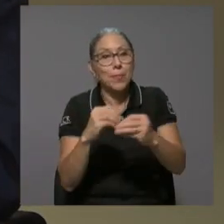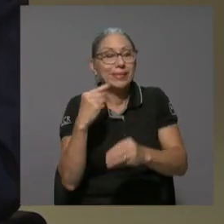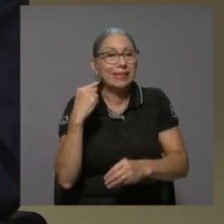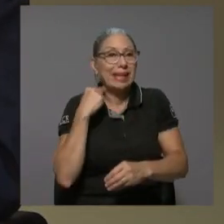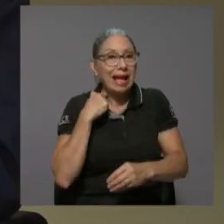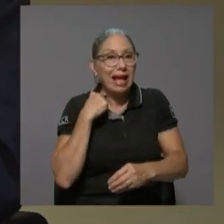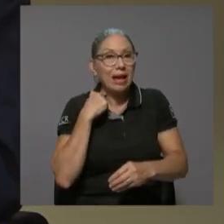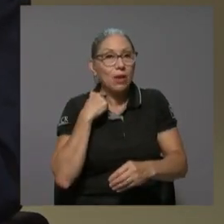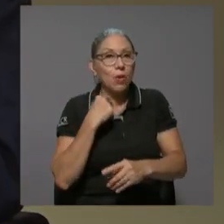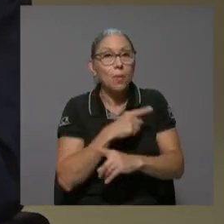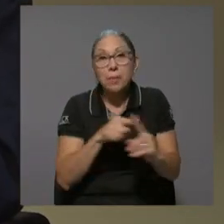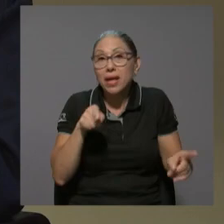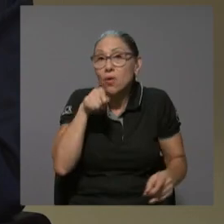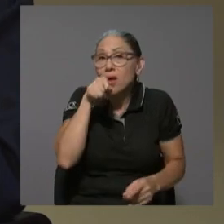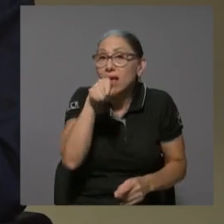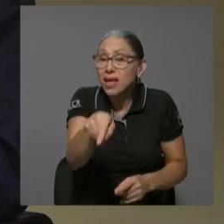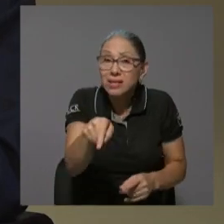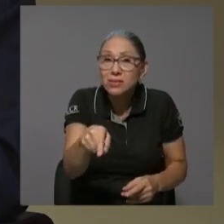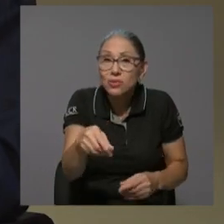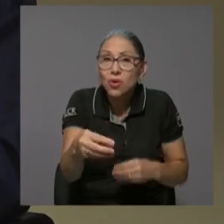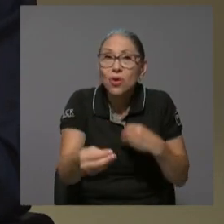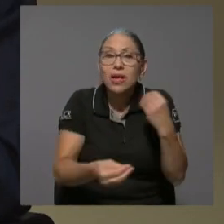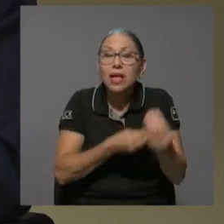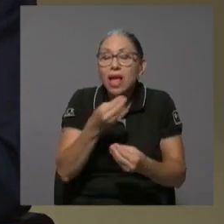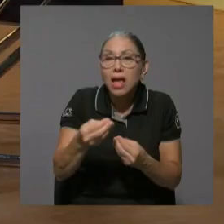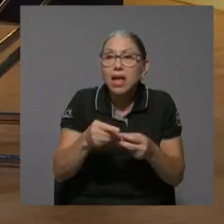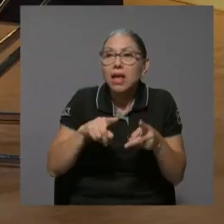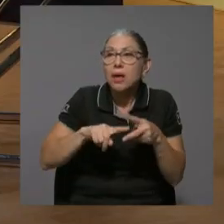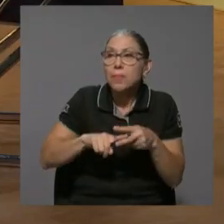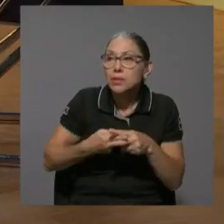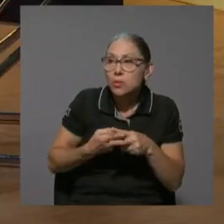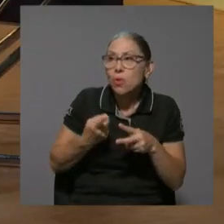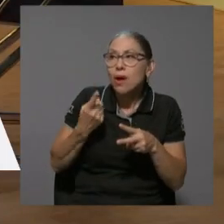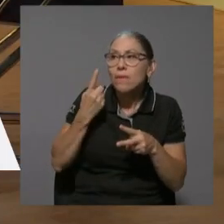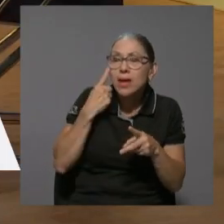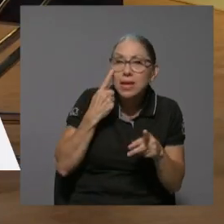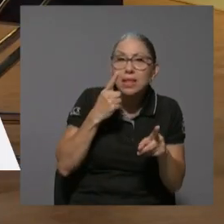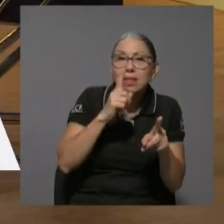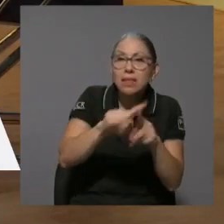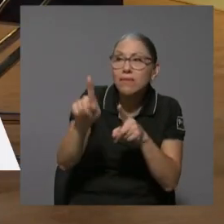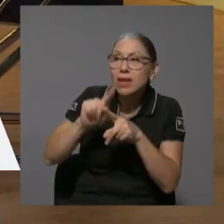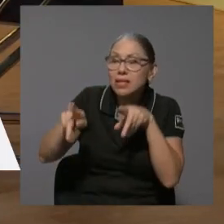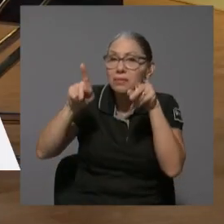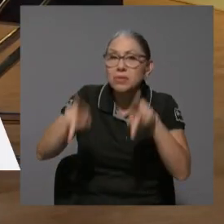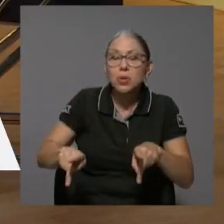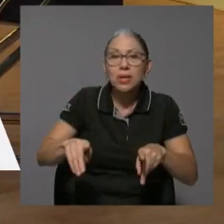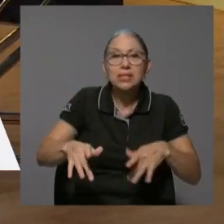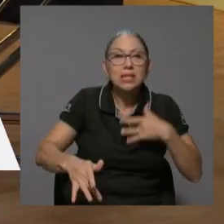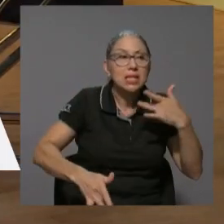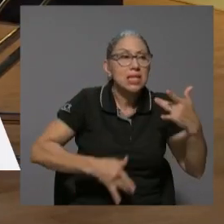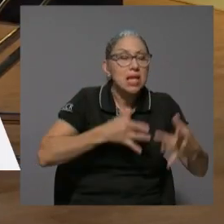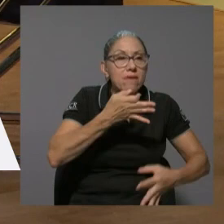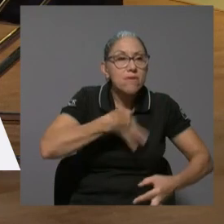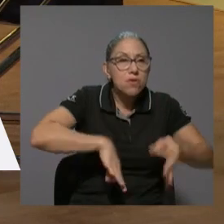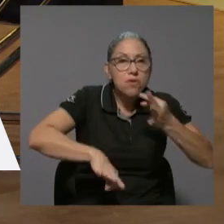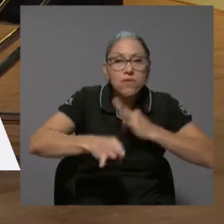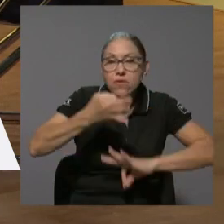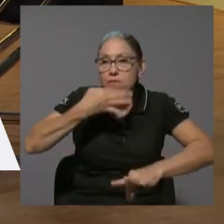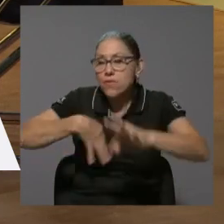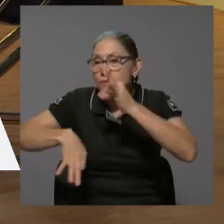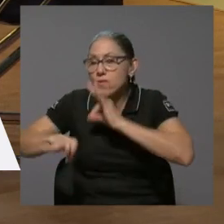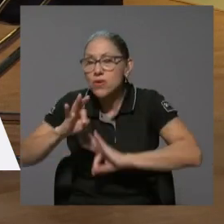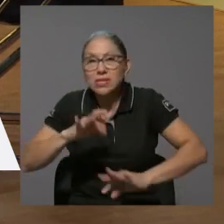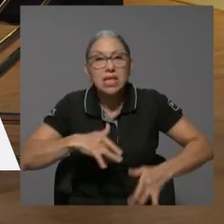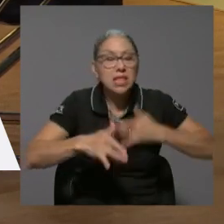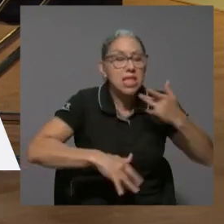una serie de aspiraciones incumplidas o de enojos o de frustraciones de la ciudadanía salieran a la luz